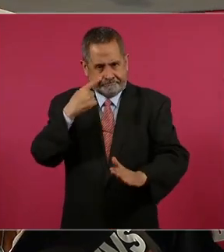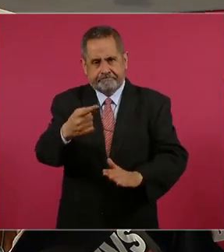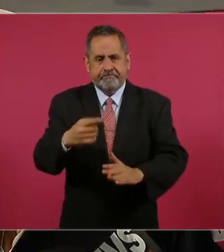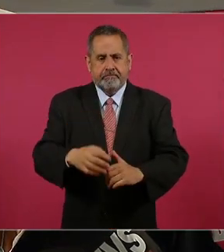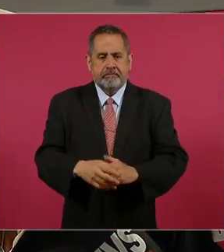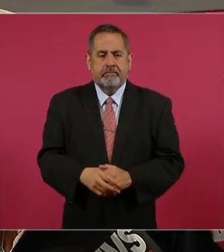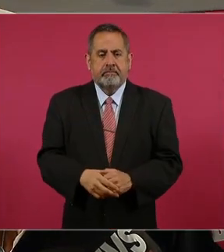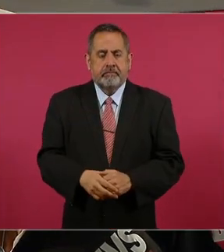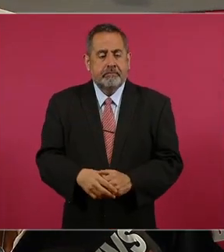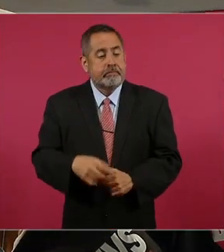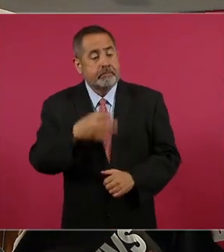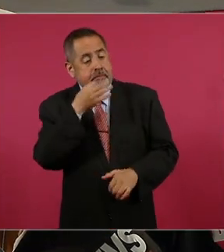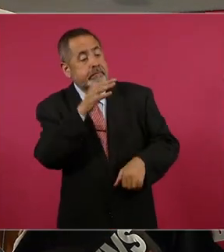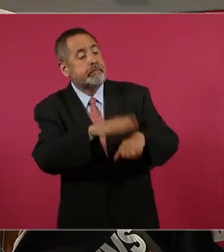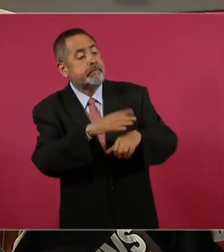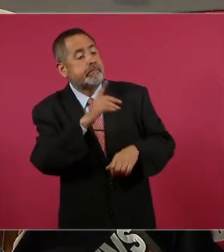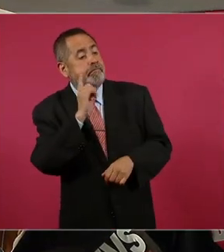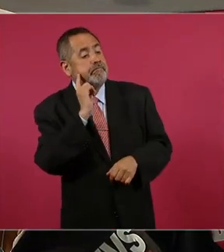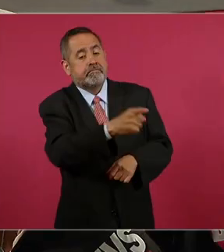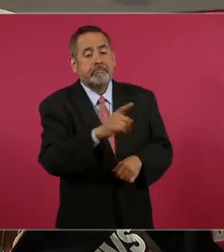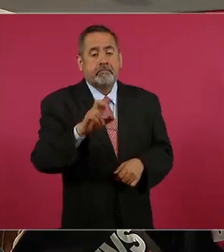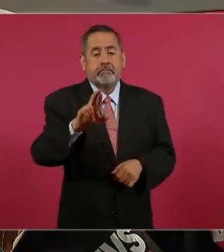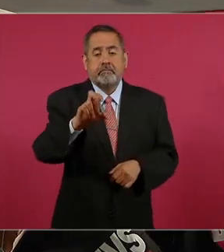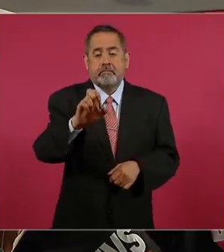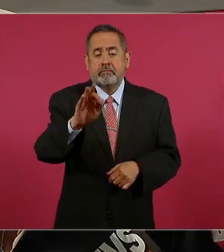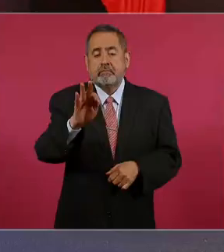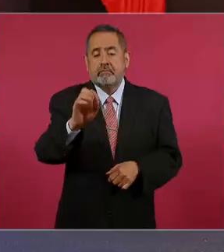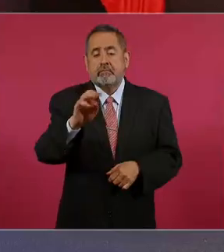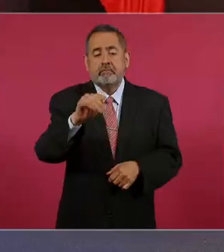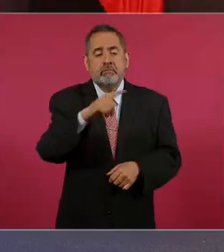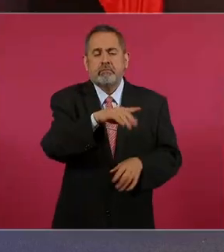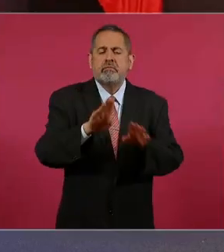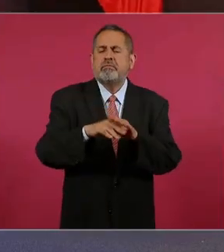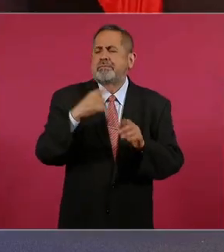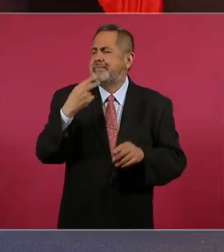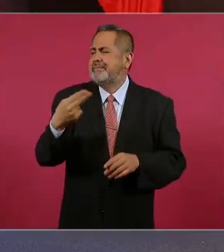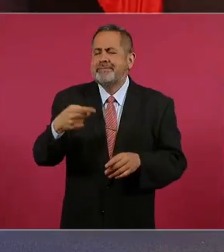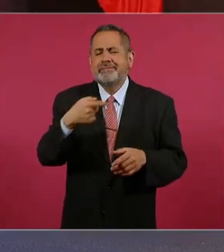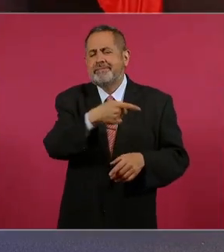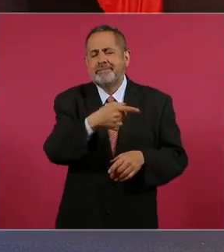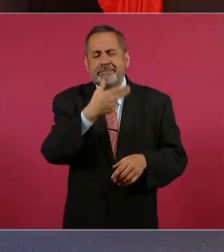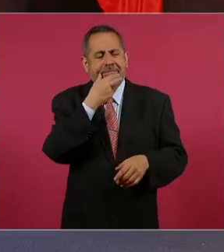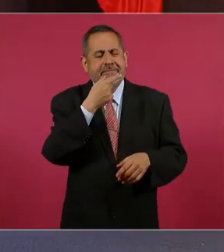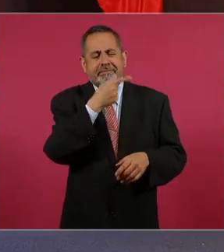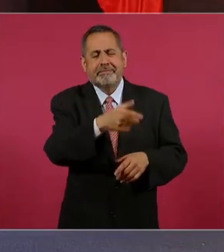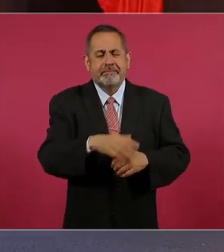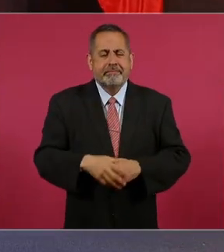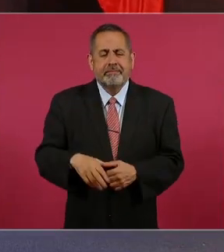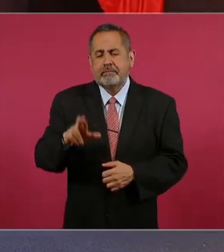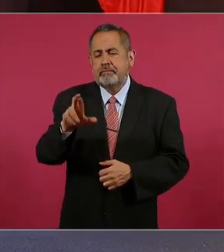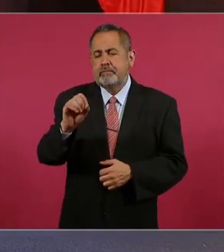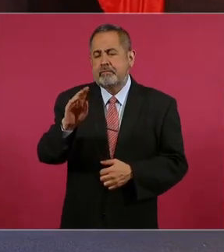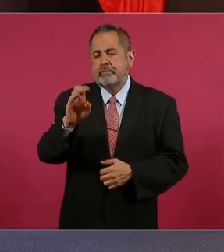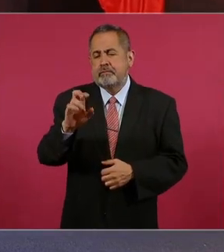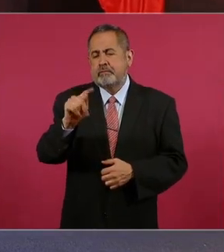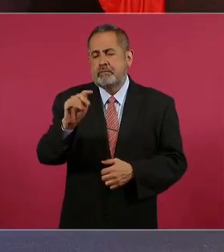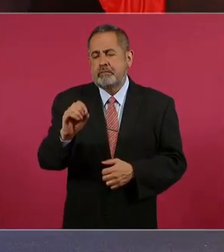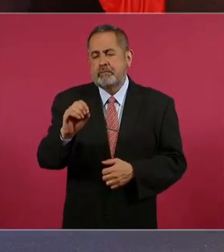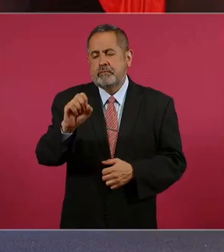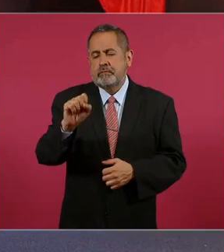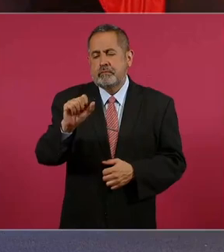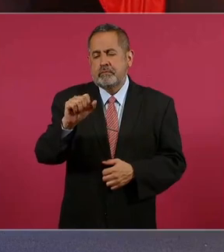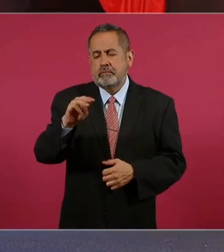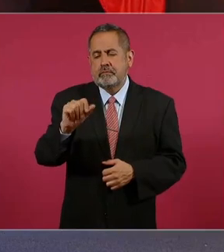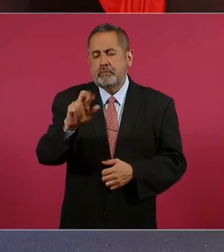Al reforma, ¿cómo se llama el camarada? Roberto Samarripa. Roberto Samarripa y el otro